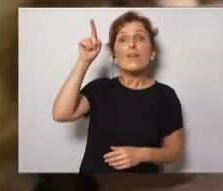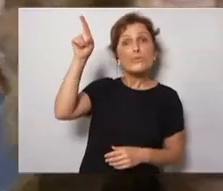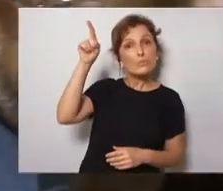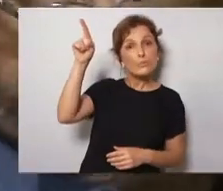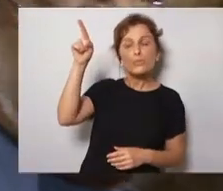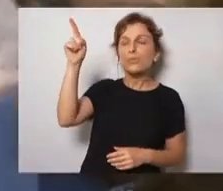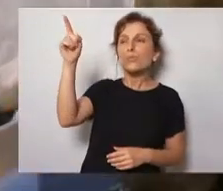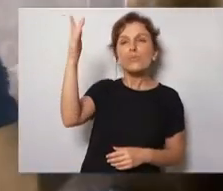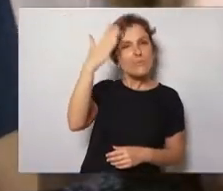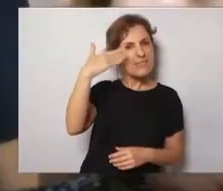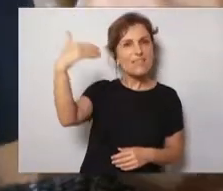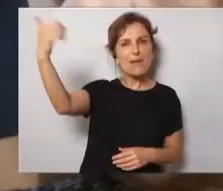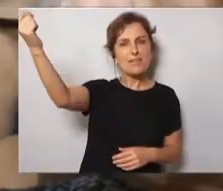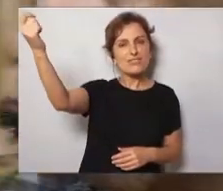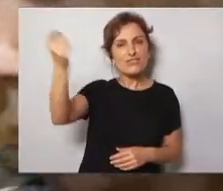solo